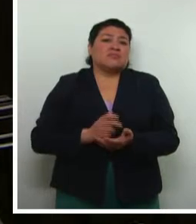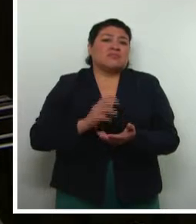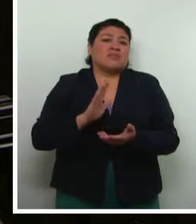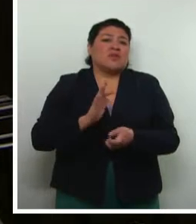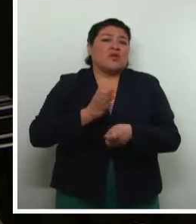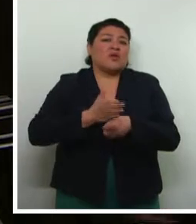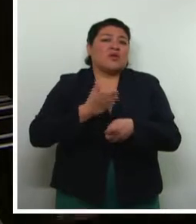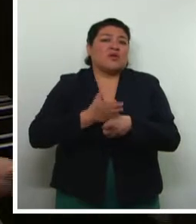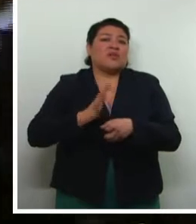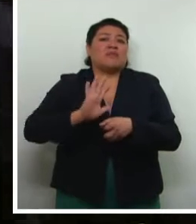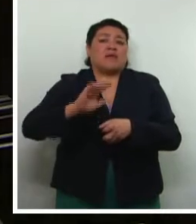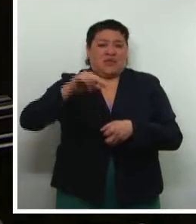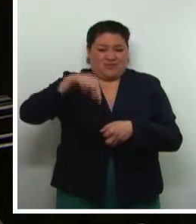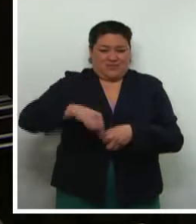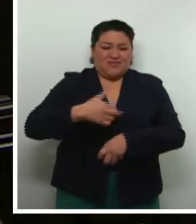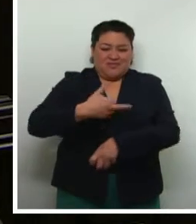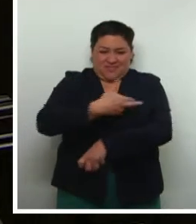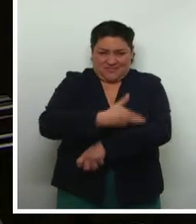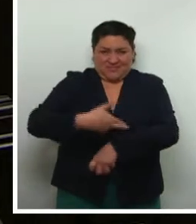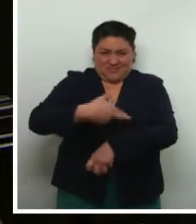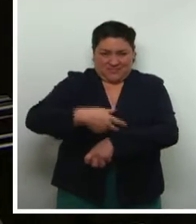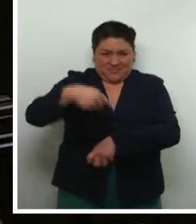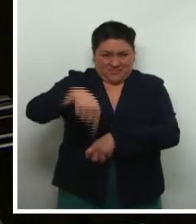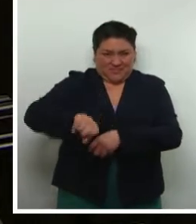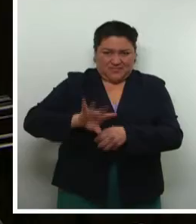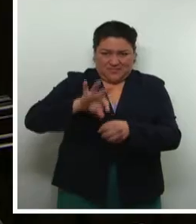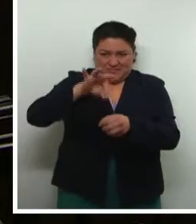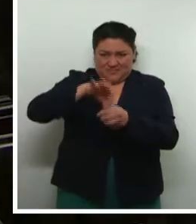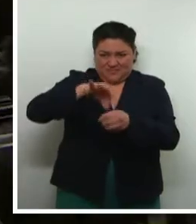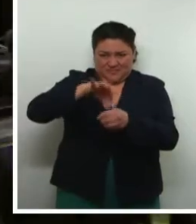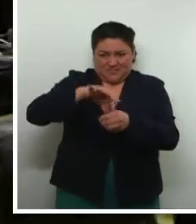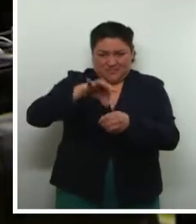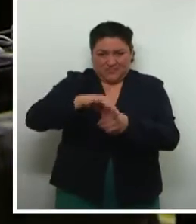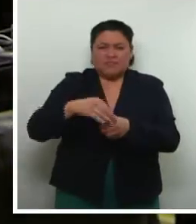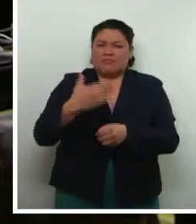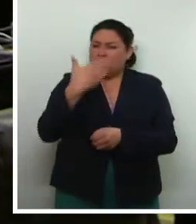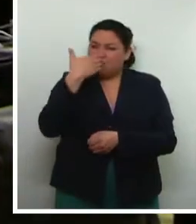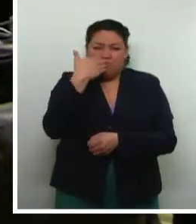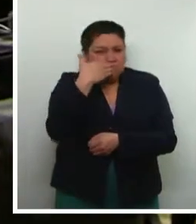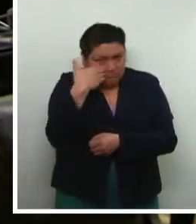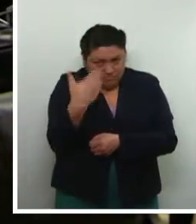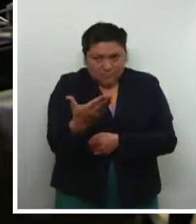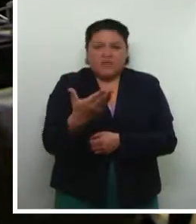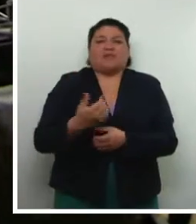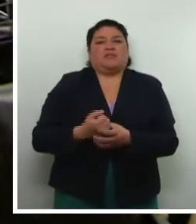confirmar que lo que hicimos estuvo bien hecho.